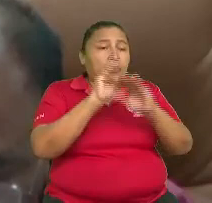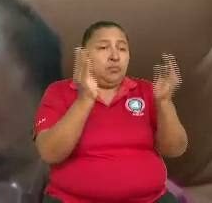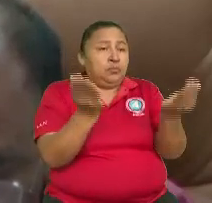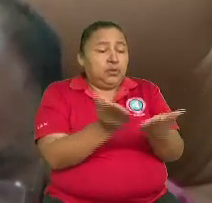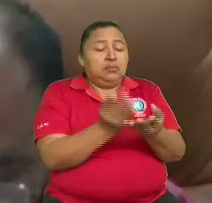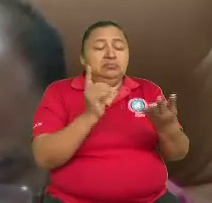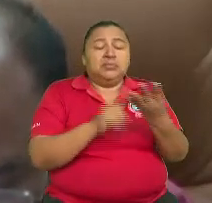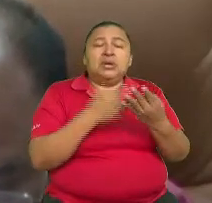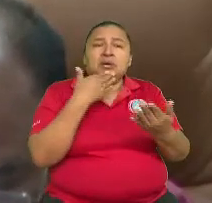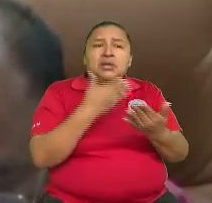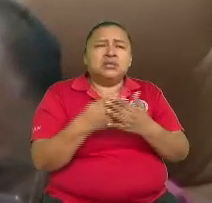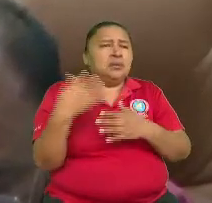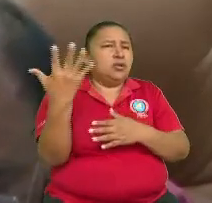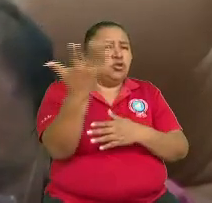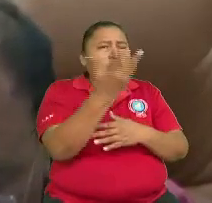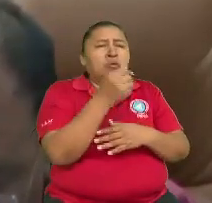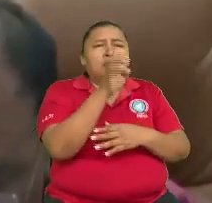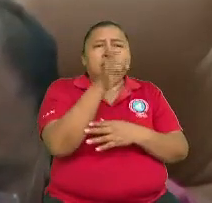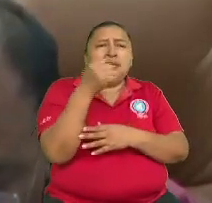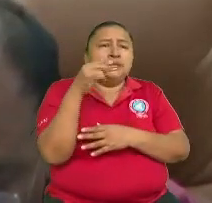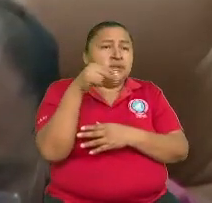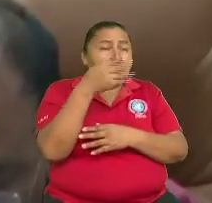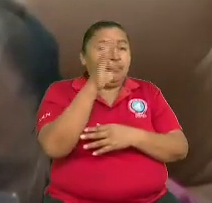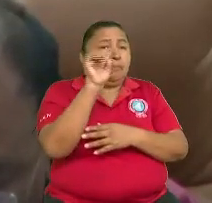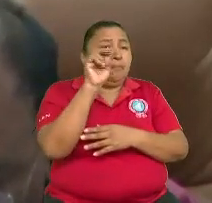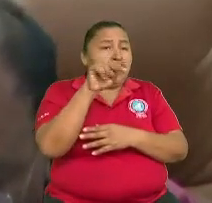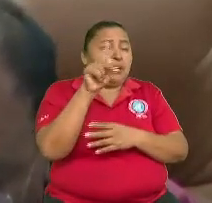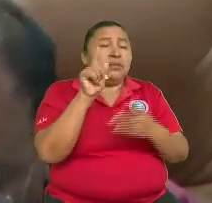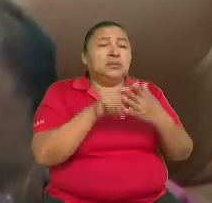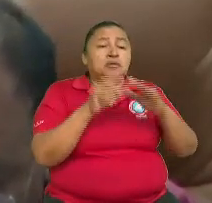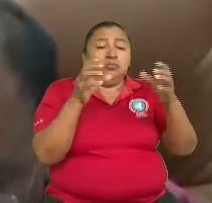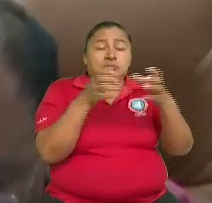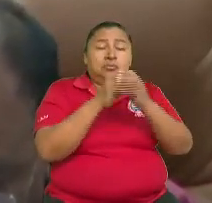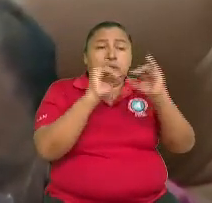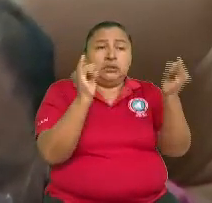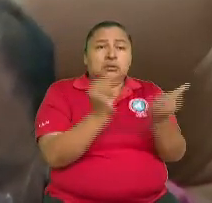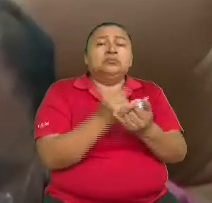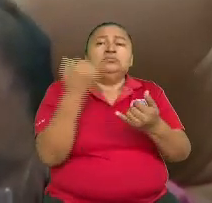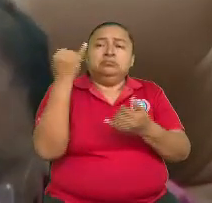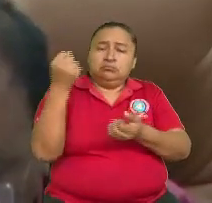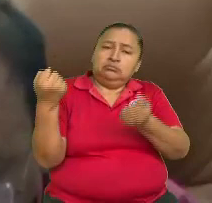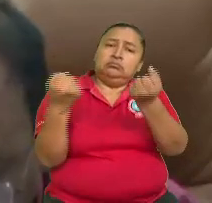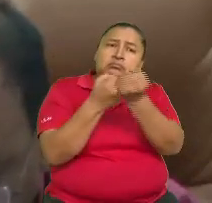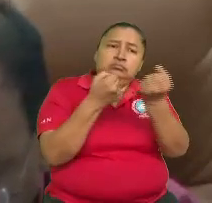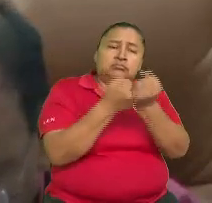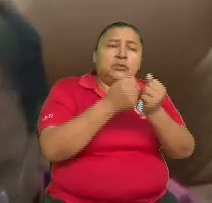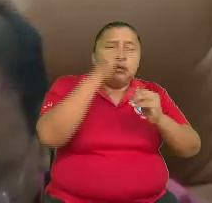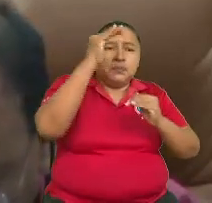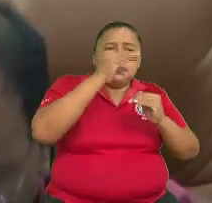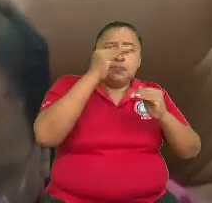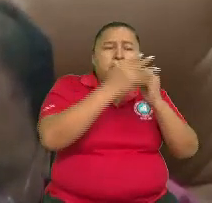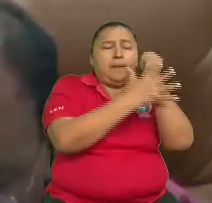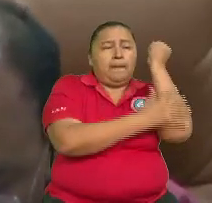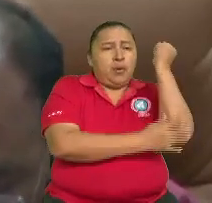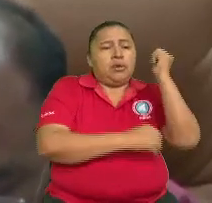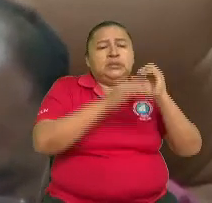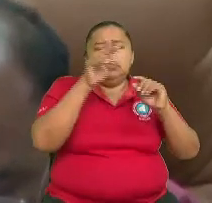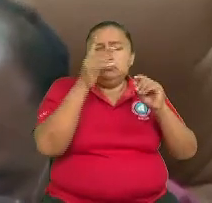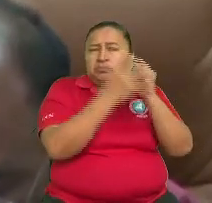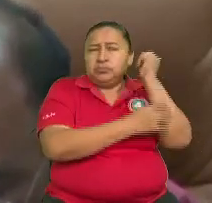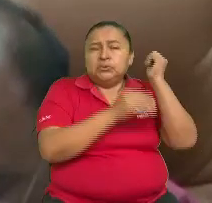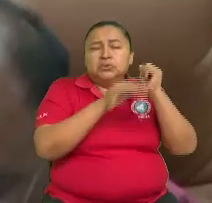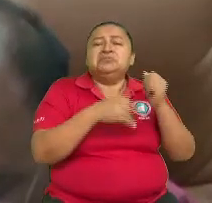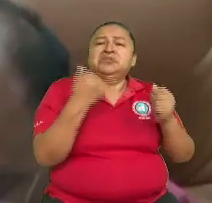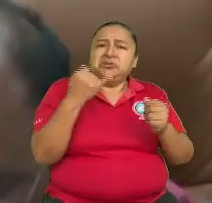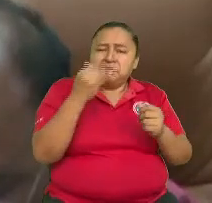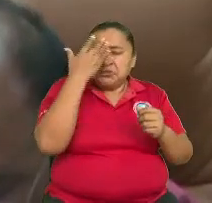le agradecemos a todos los Exim Bank, y le agradecemos a la comunidad internacional que nos ha apoyado a reducir pobreza y pobreza extrema. ¿Y saben